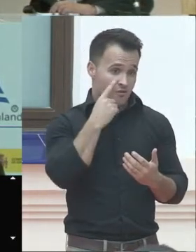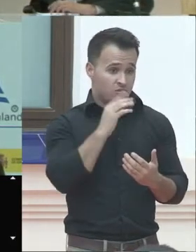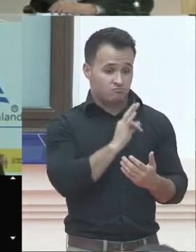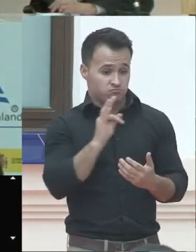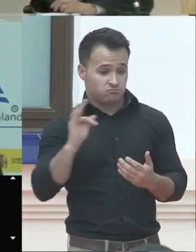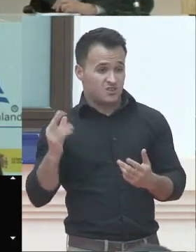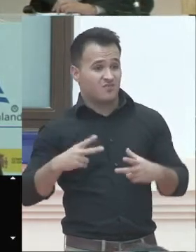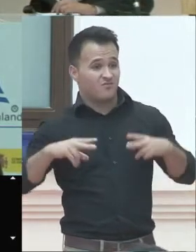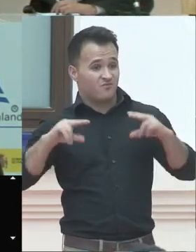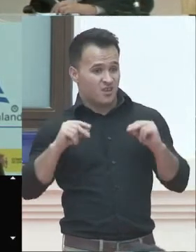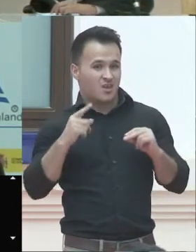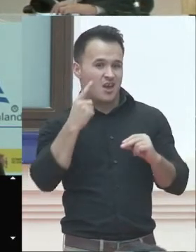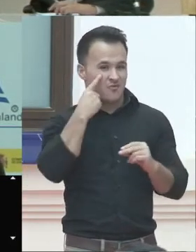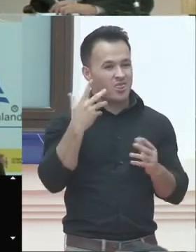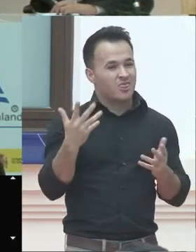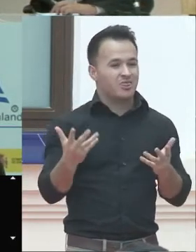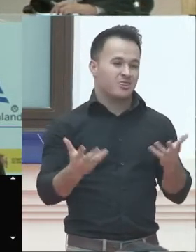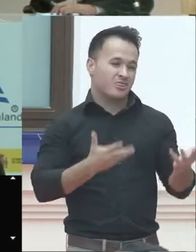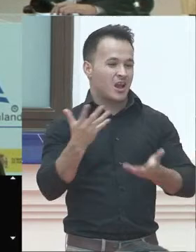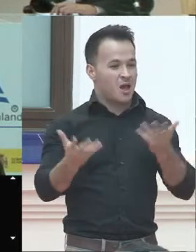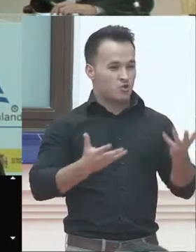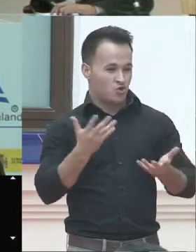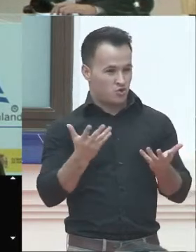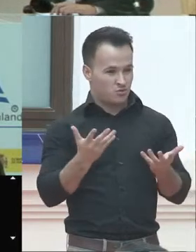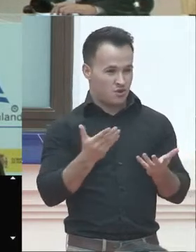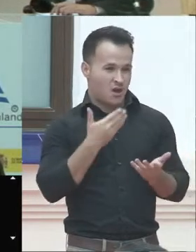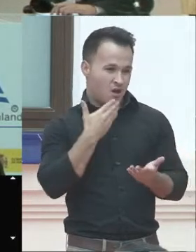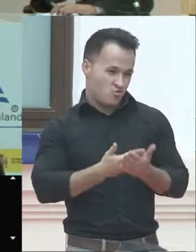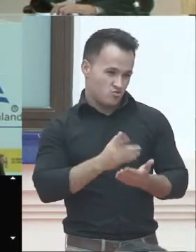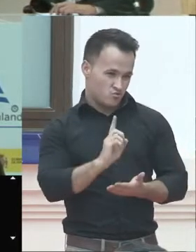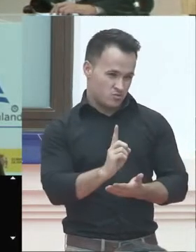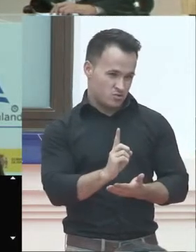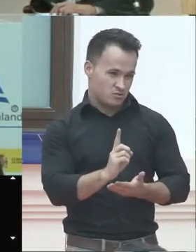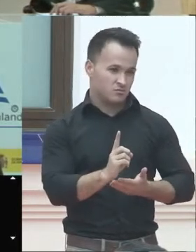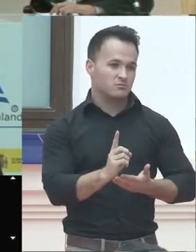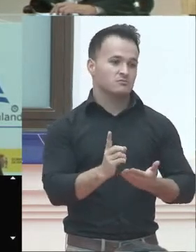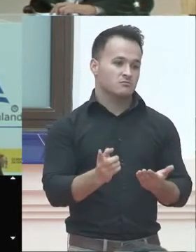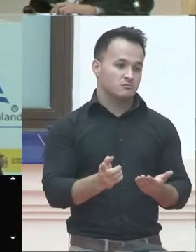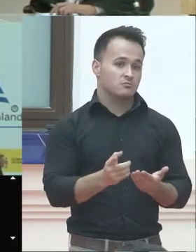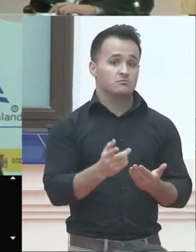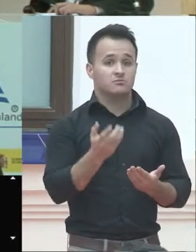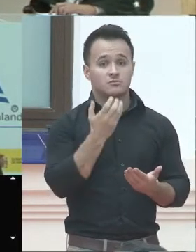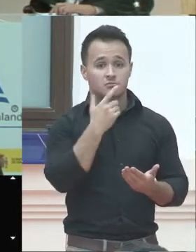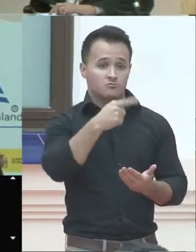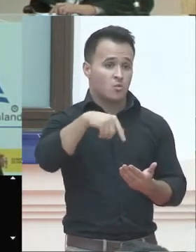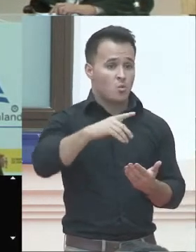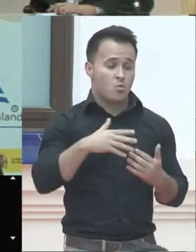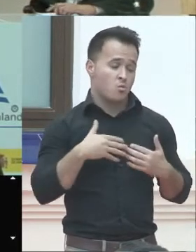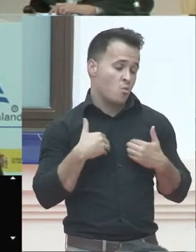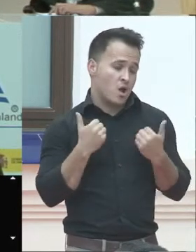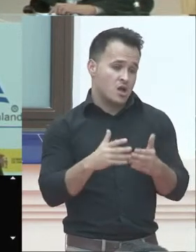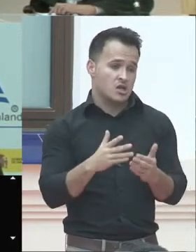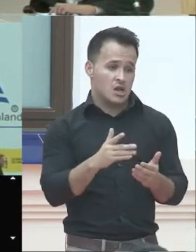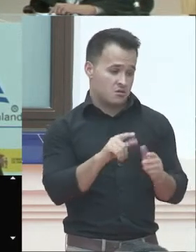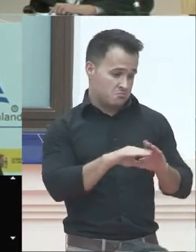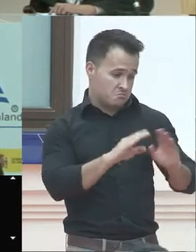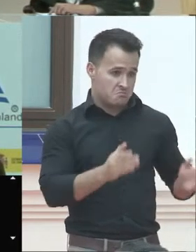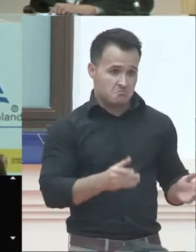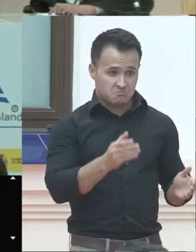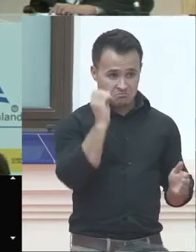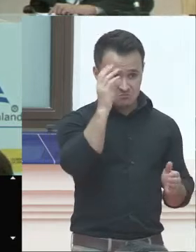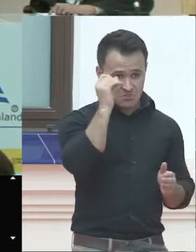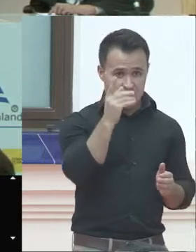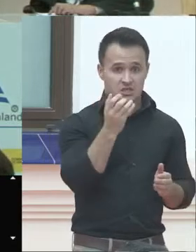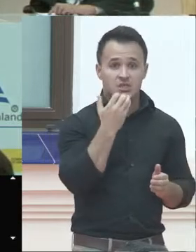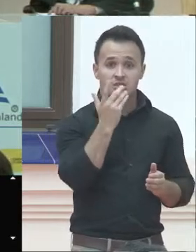os parece bien, y por hacerlo dinámico y no aburrirnos, pues aquel que tenga una pregunta sobre lo que estén versando, cualquiera de los que estén hablando en la mesa, pues